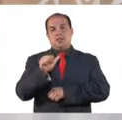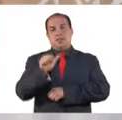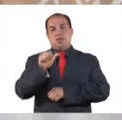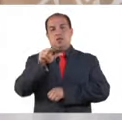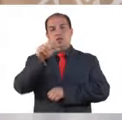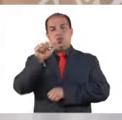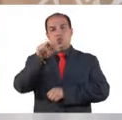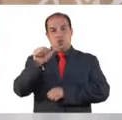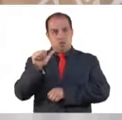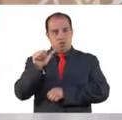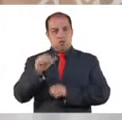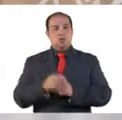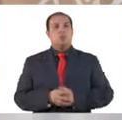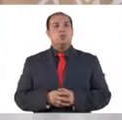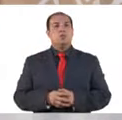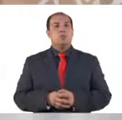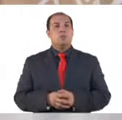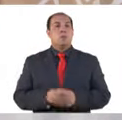O no